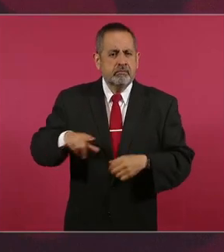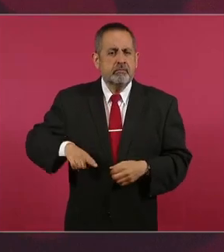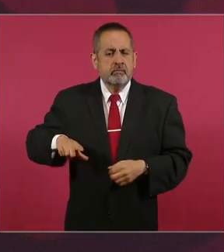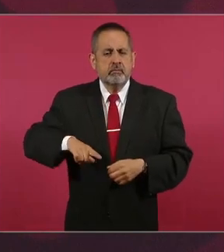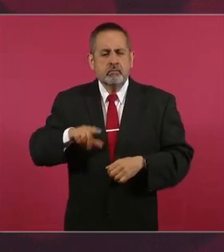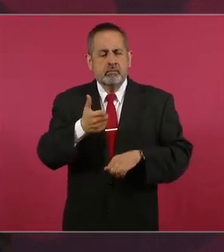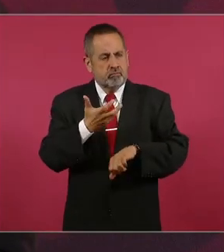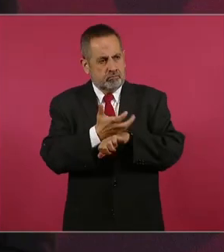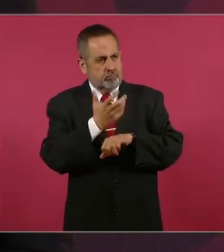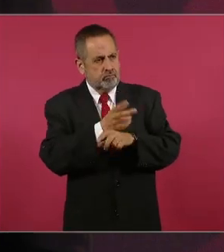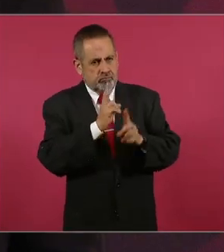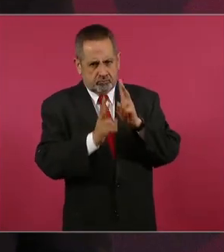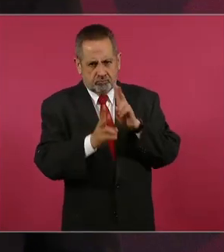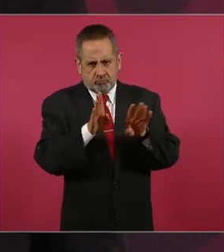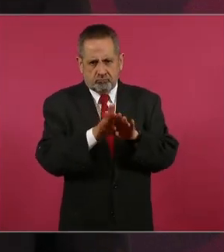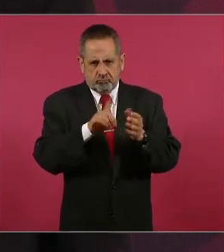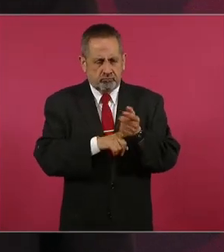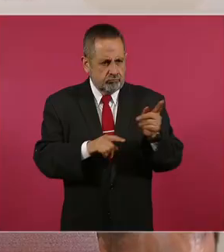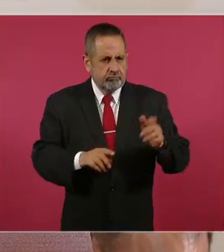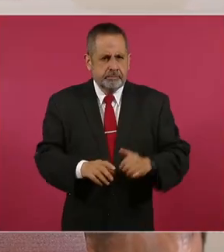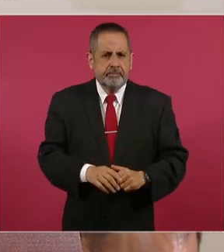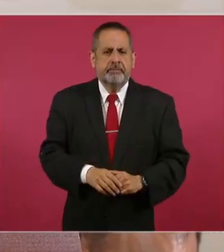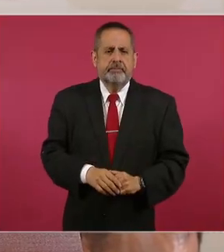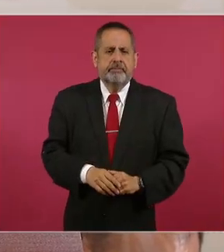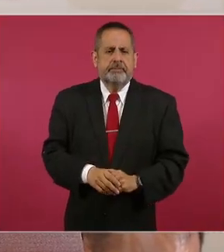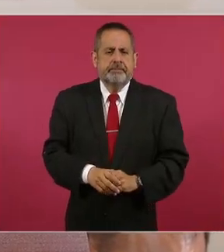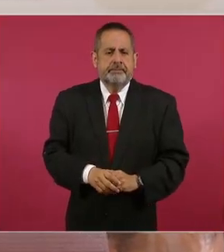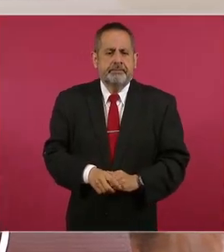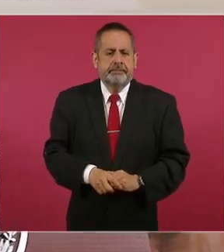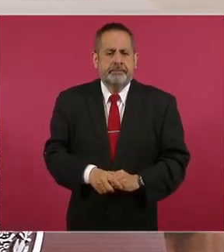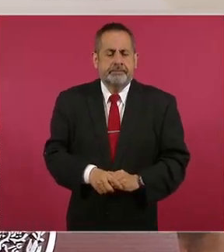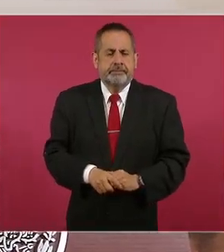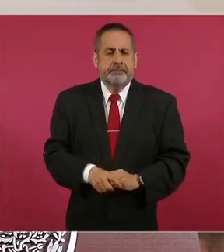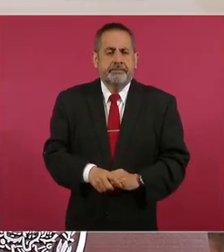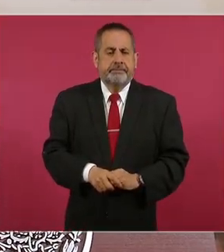Unidos. Se nos hace